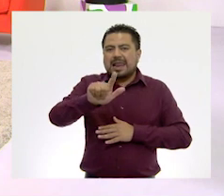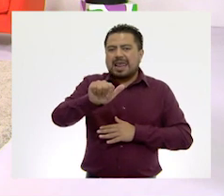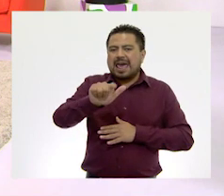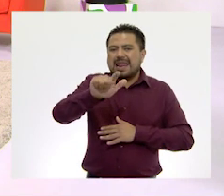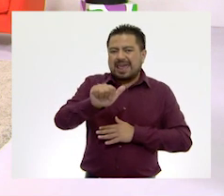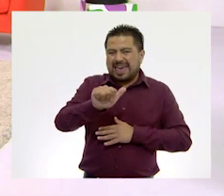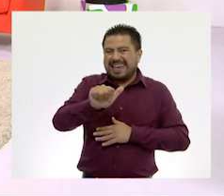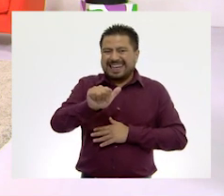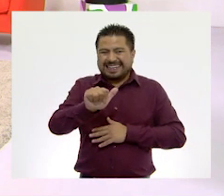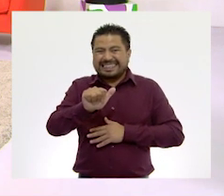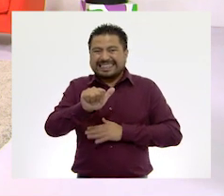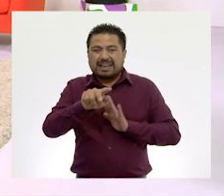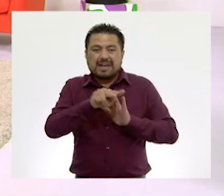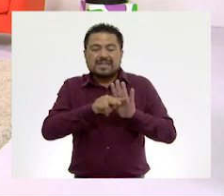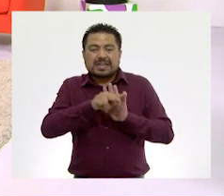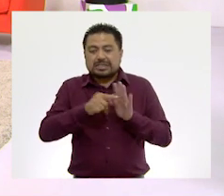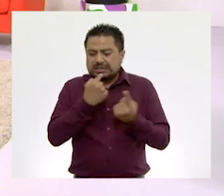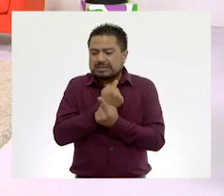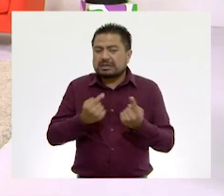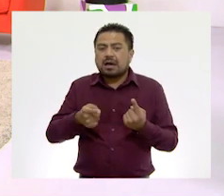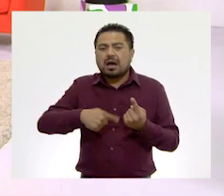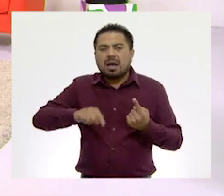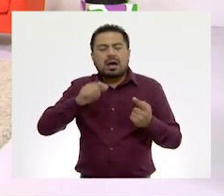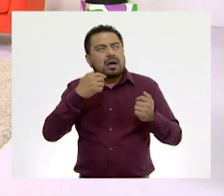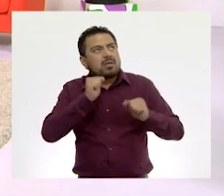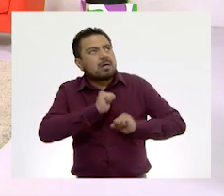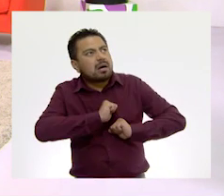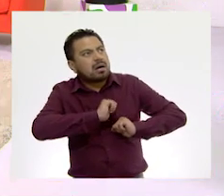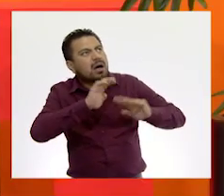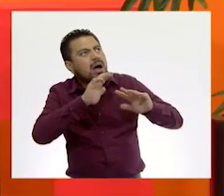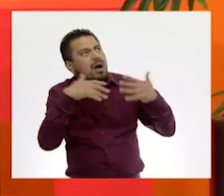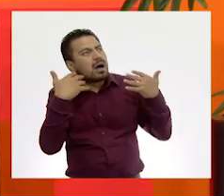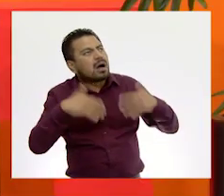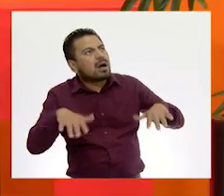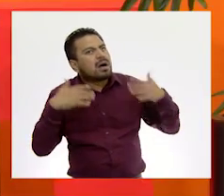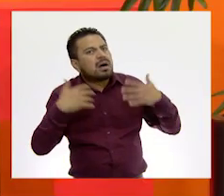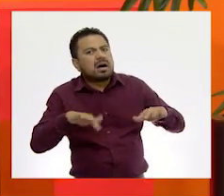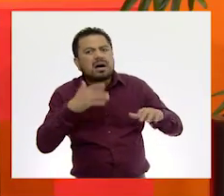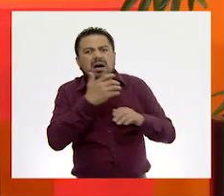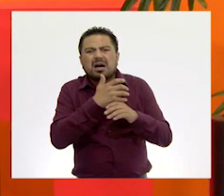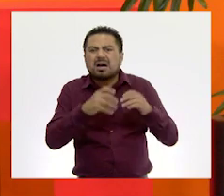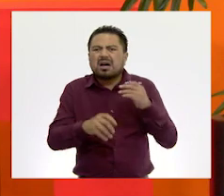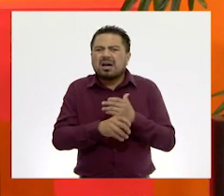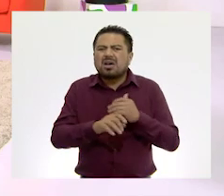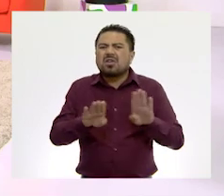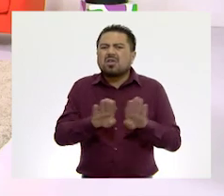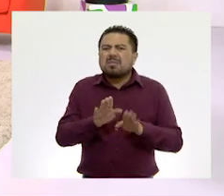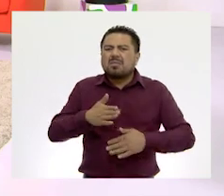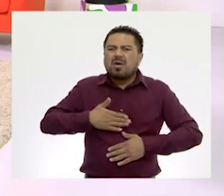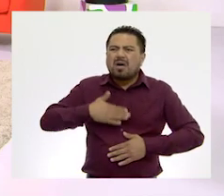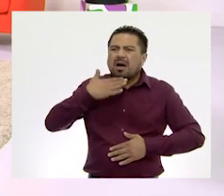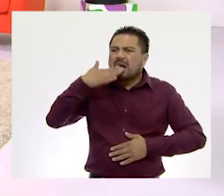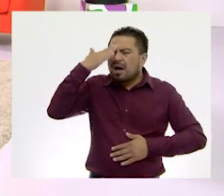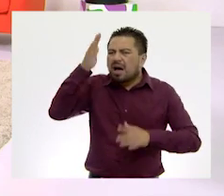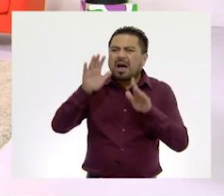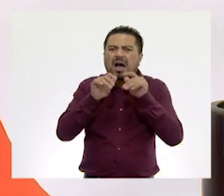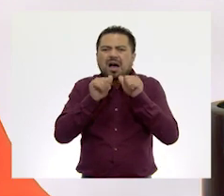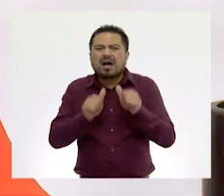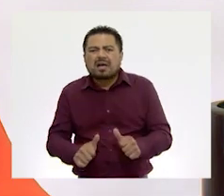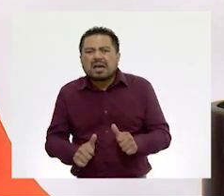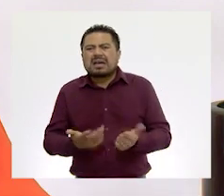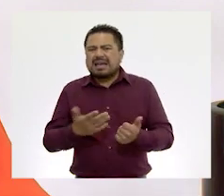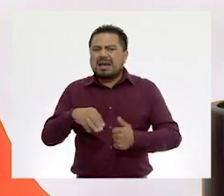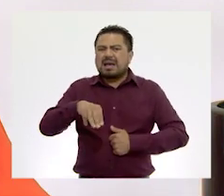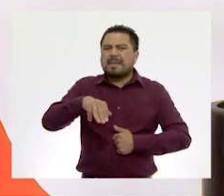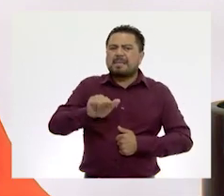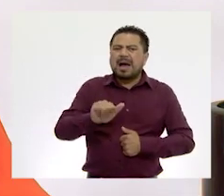Yousafzai. Y a los niños les impactó muchísimo, ¿no? La situación en Afganistán y Malala.